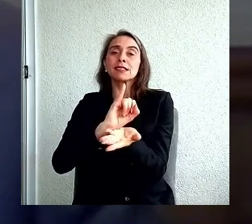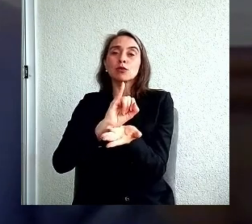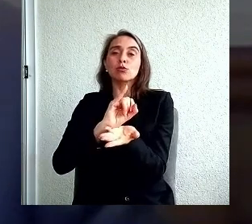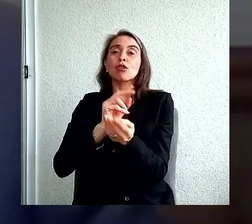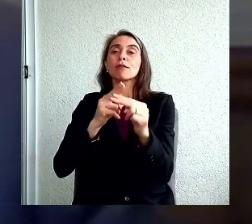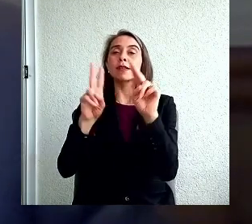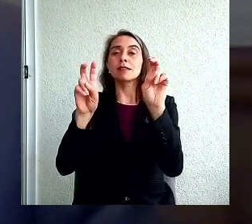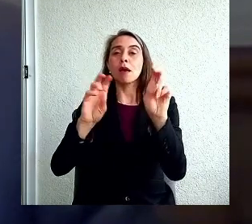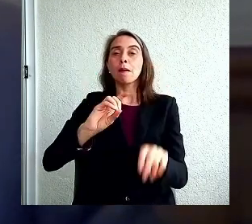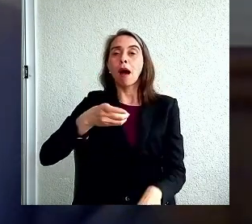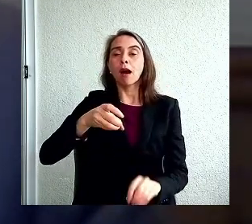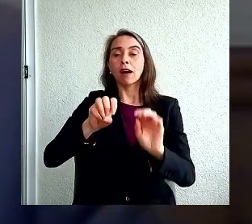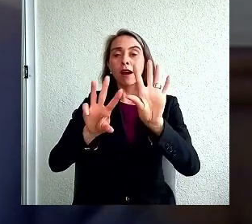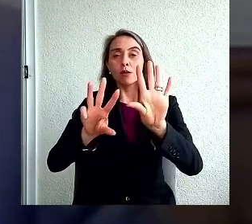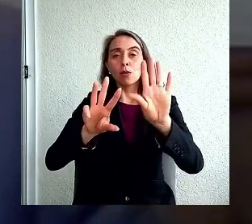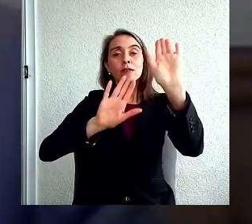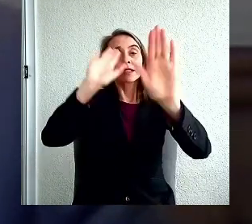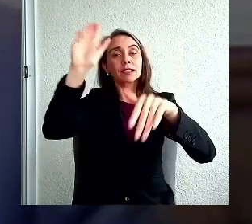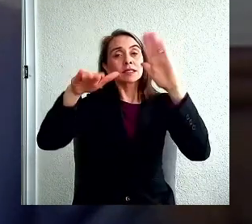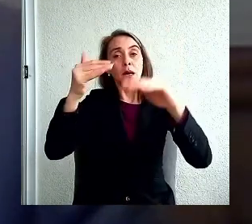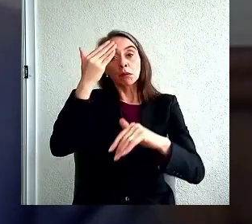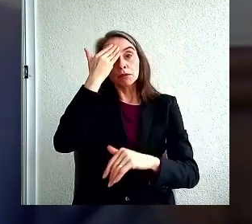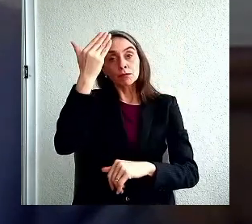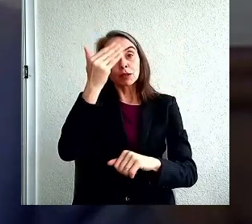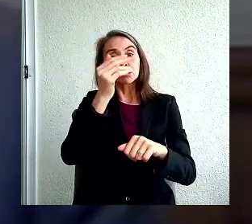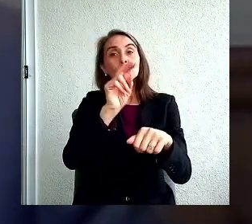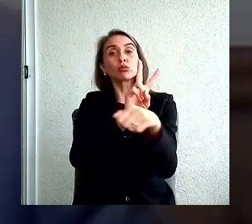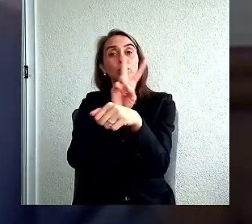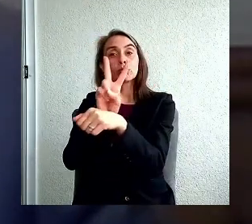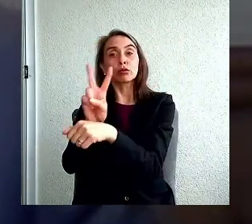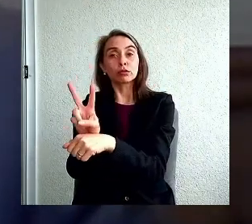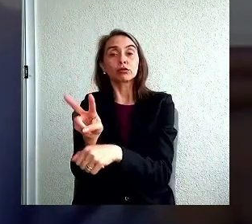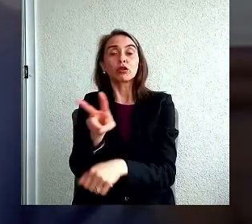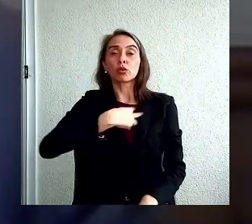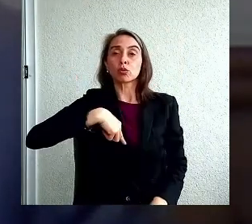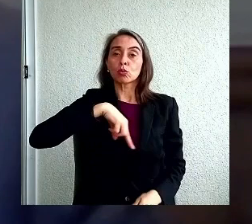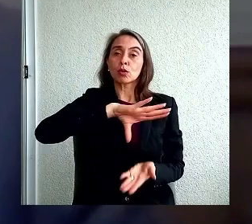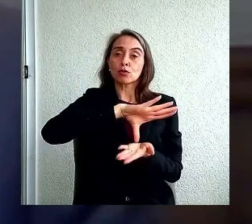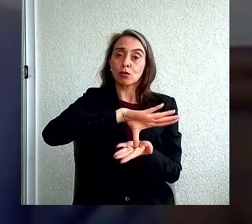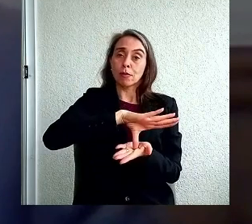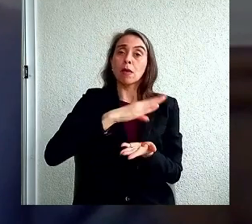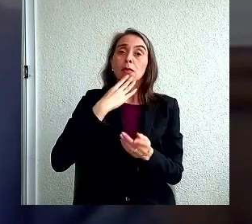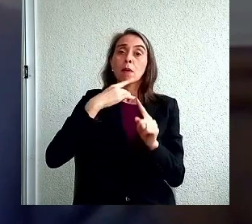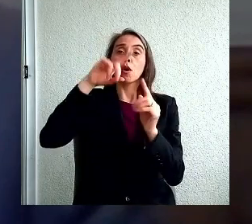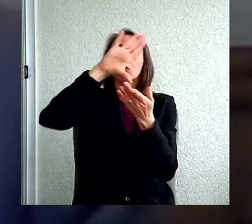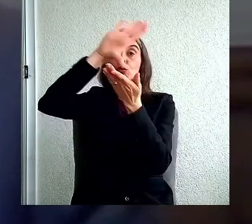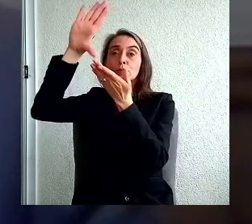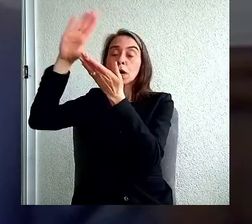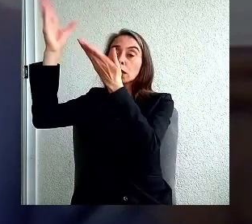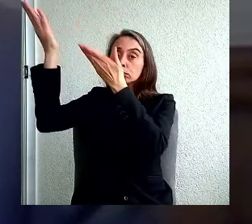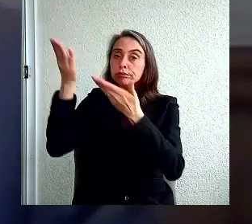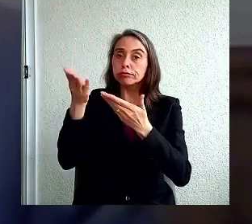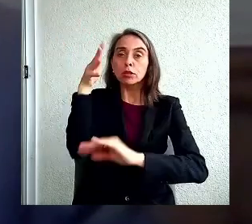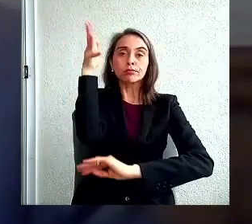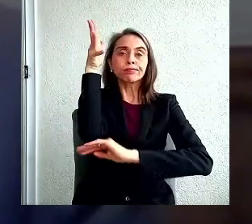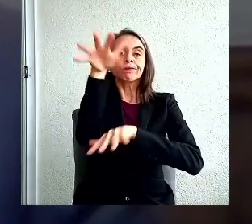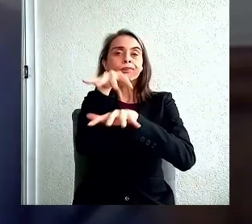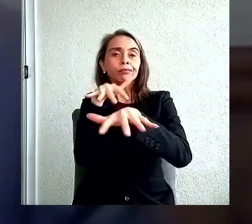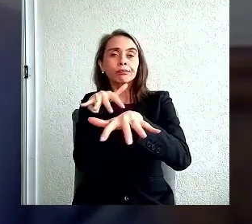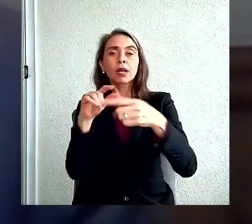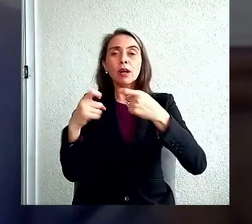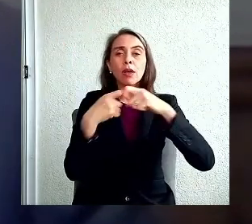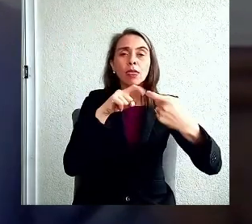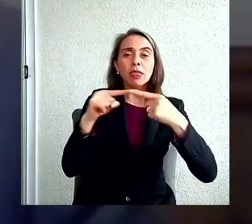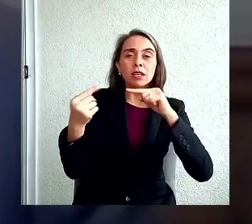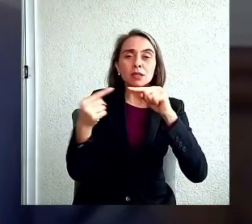destacados académicos de nuestro país y también del extranjero para discutir y analizar distintas miradas en